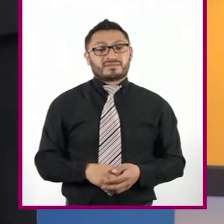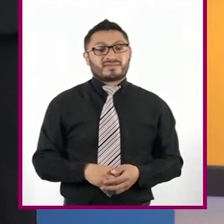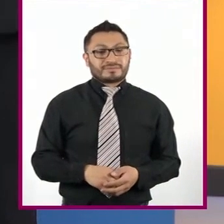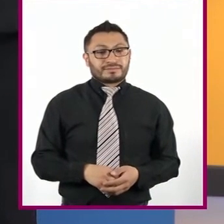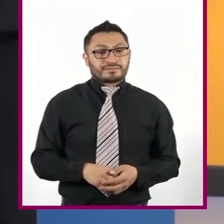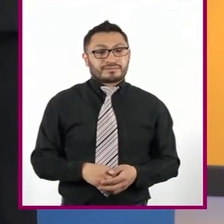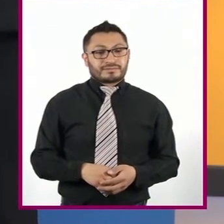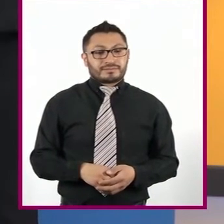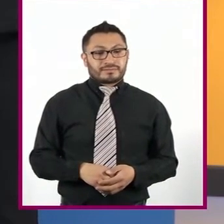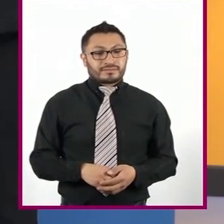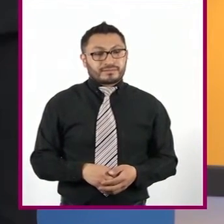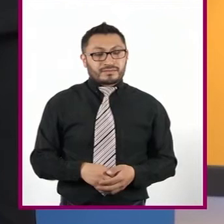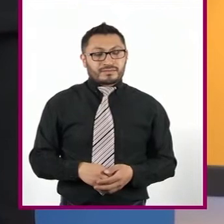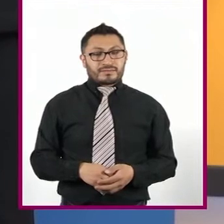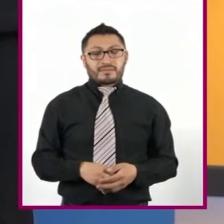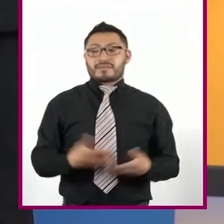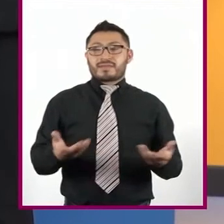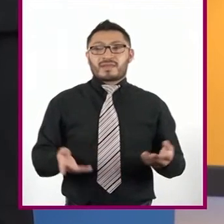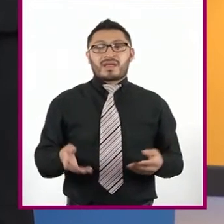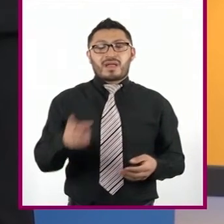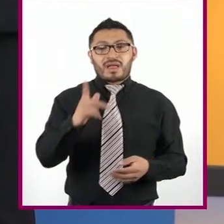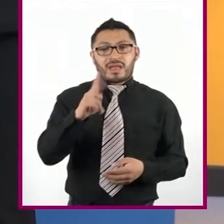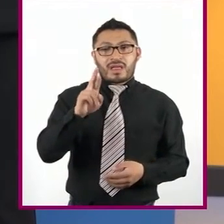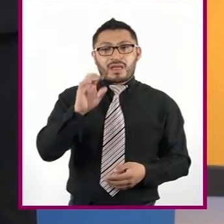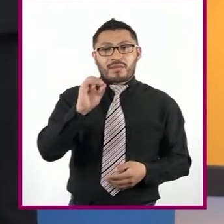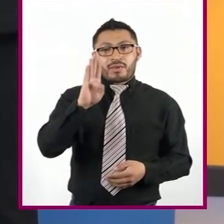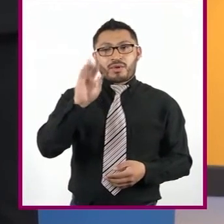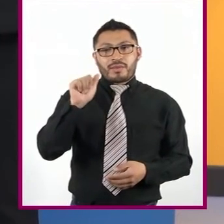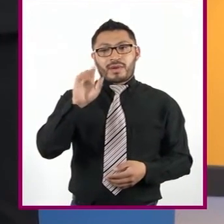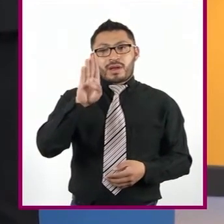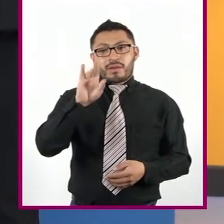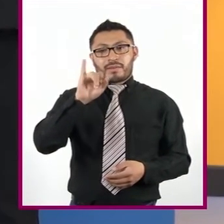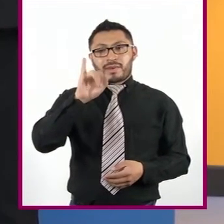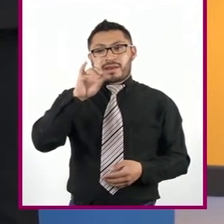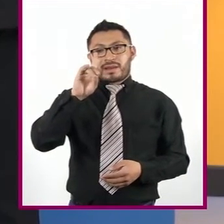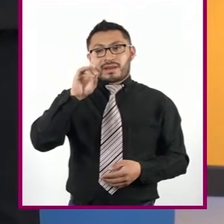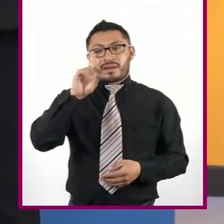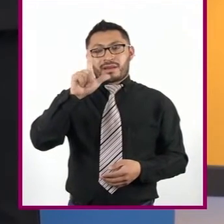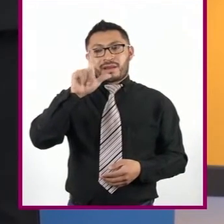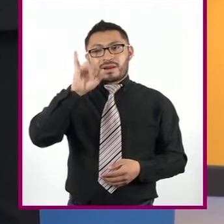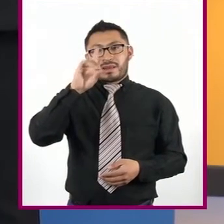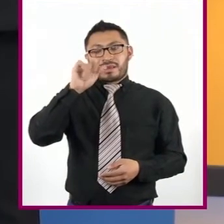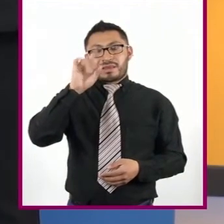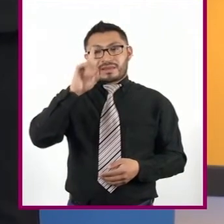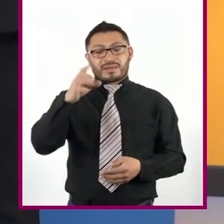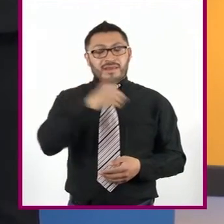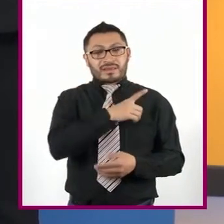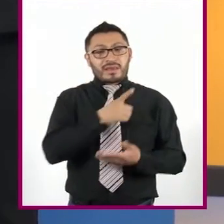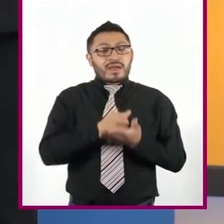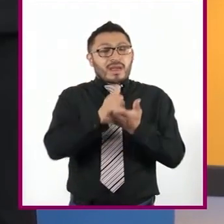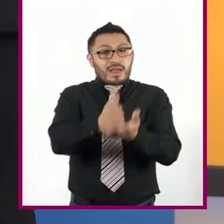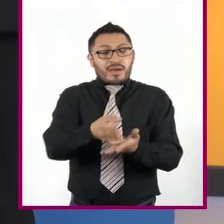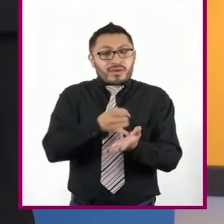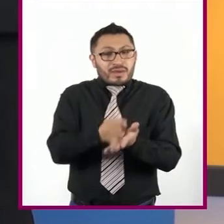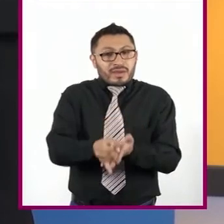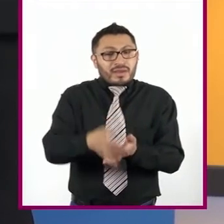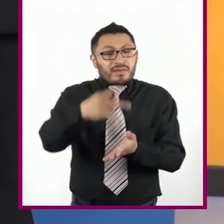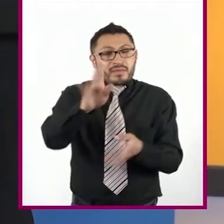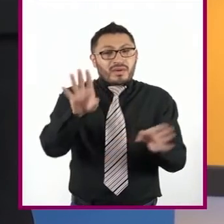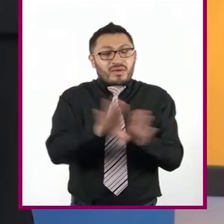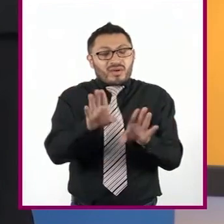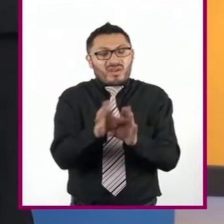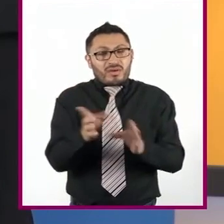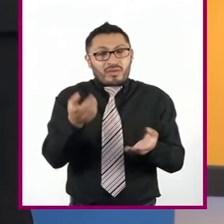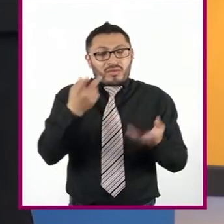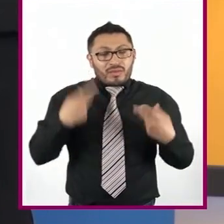Maestra Isabel, la probabilidad nos debe de ayudar a tomar decisiones, pero ¿cómo van los integrantes de la comunidad